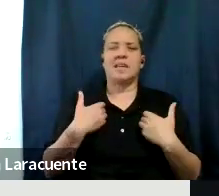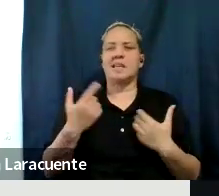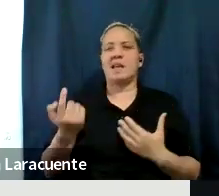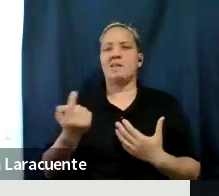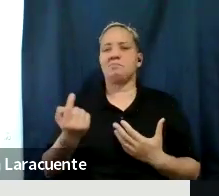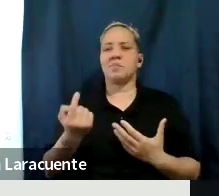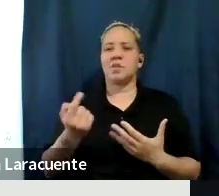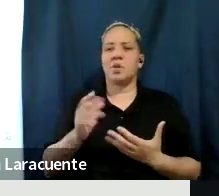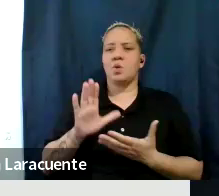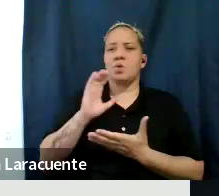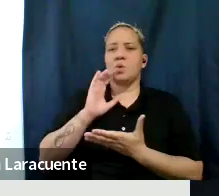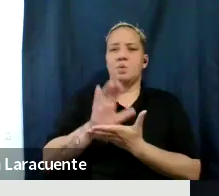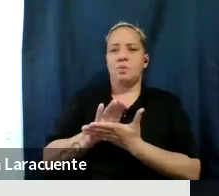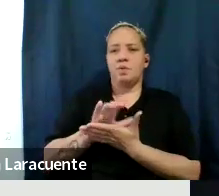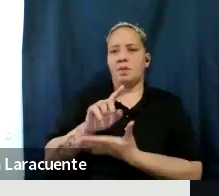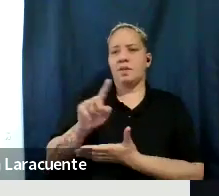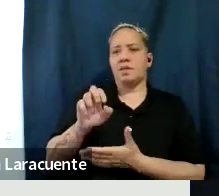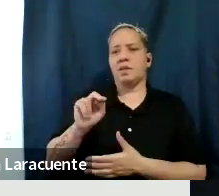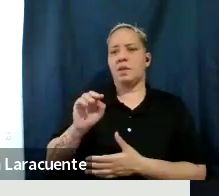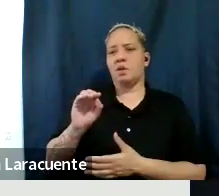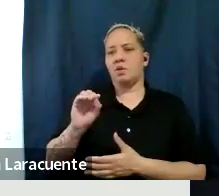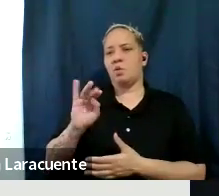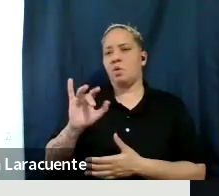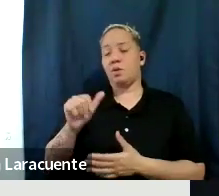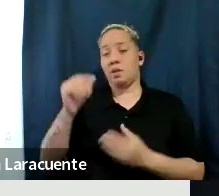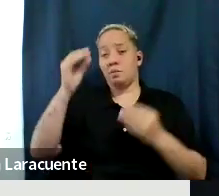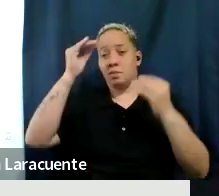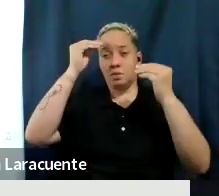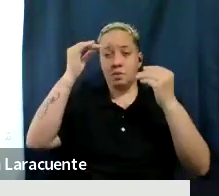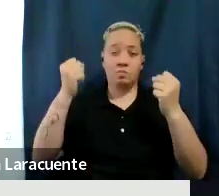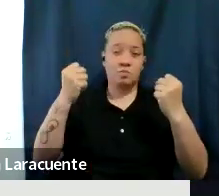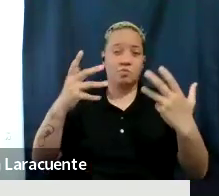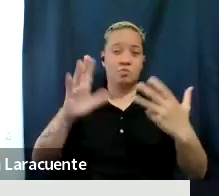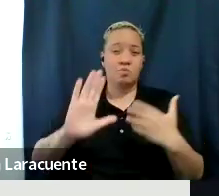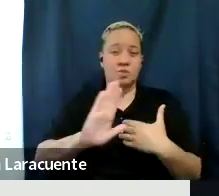a su esposa Zenobia y al propio Juan Ramón le preocupaba mucho su salud, ¿no?